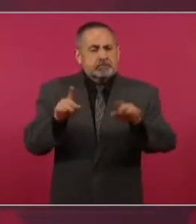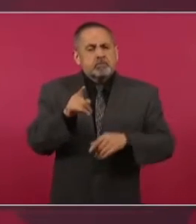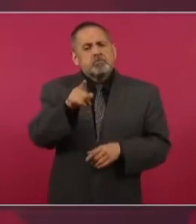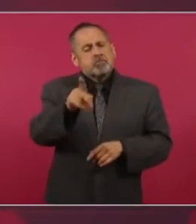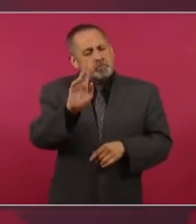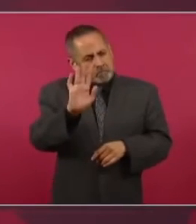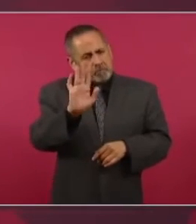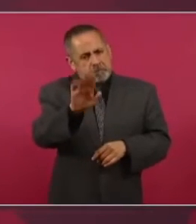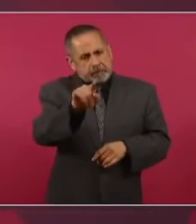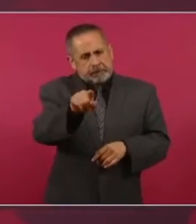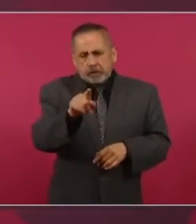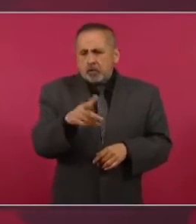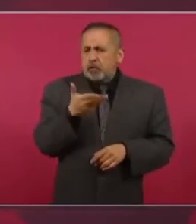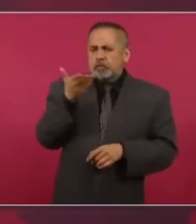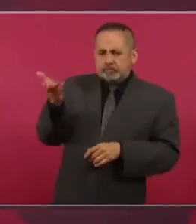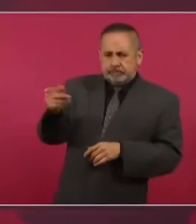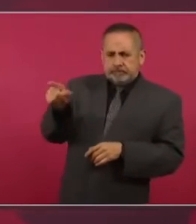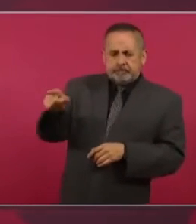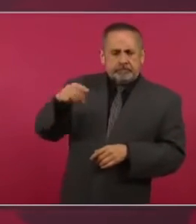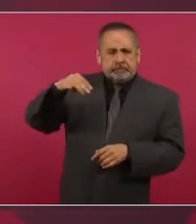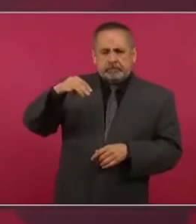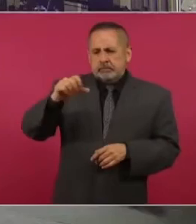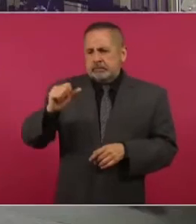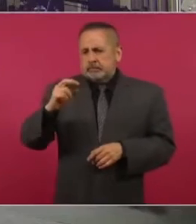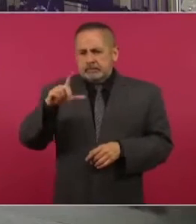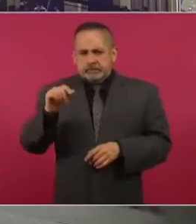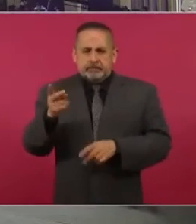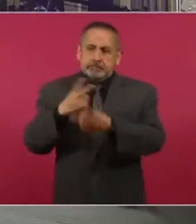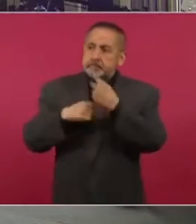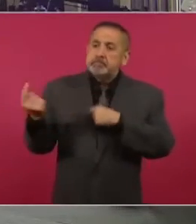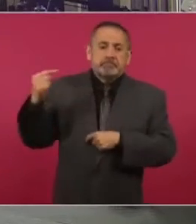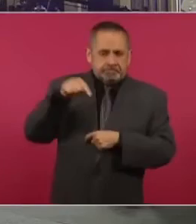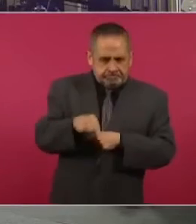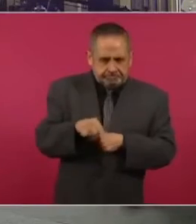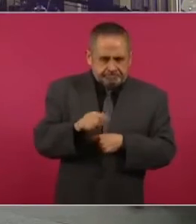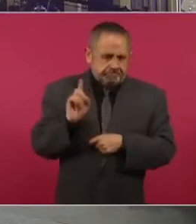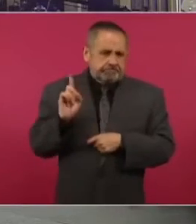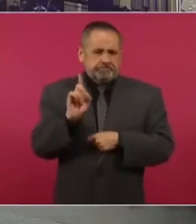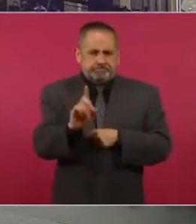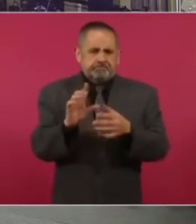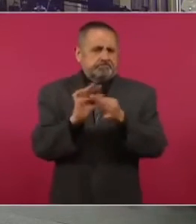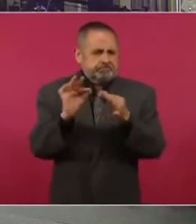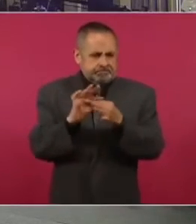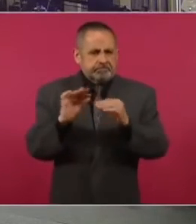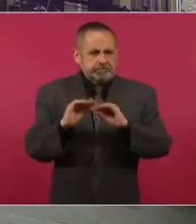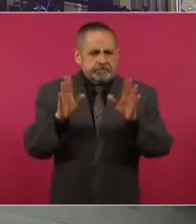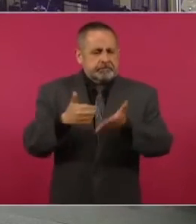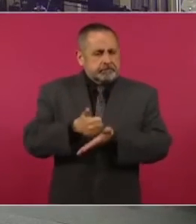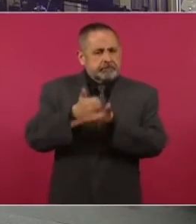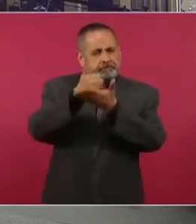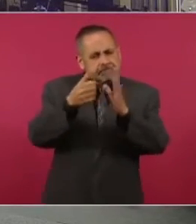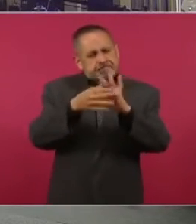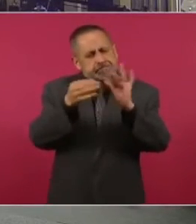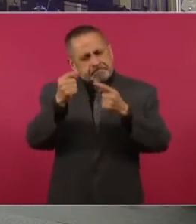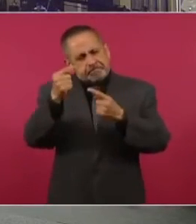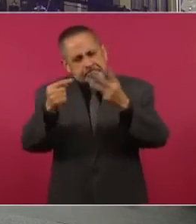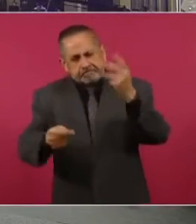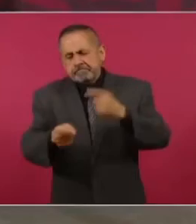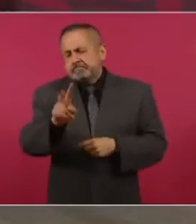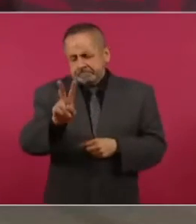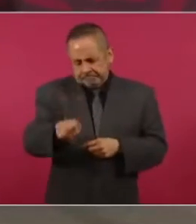vamos a pedir a Marcelo, cuando esté por acá, que nos ayude a explicar, porque en